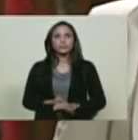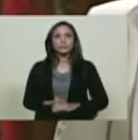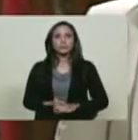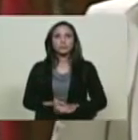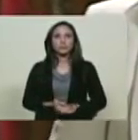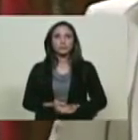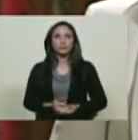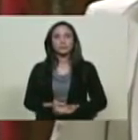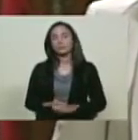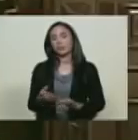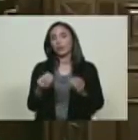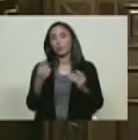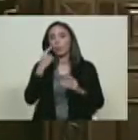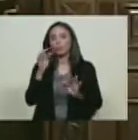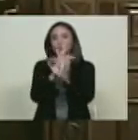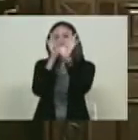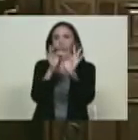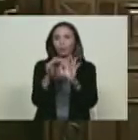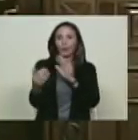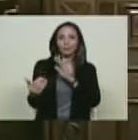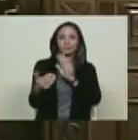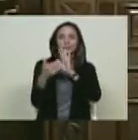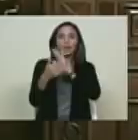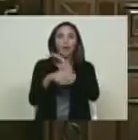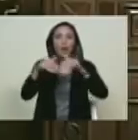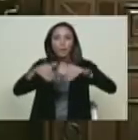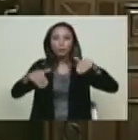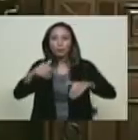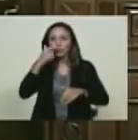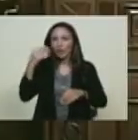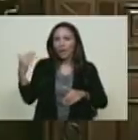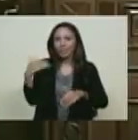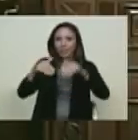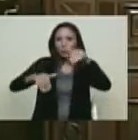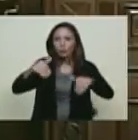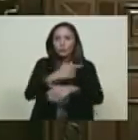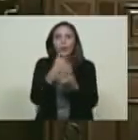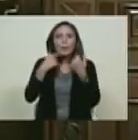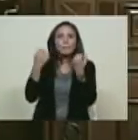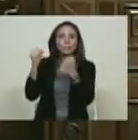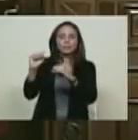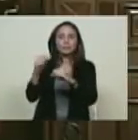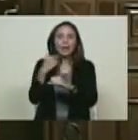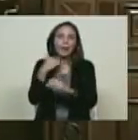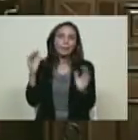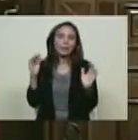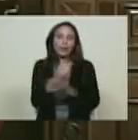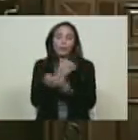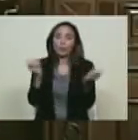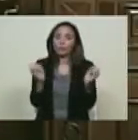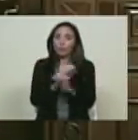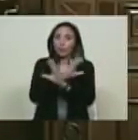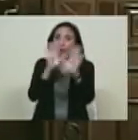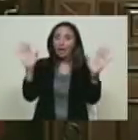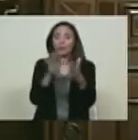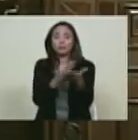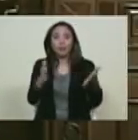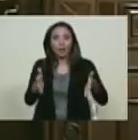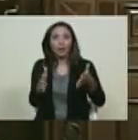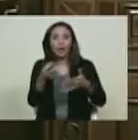Fracasaron en su táctica contra las elecciones. Las elecciones se hicieron de manera transparente, participativa y ganamos.